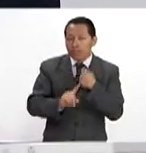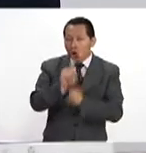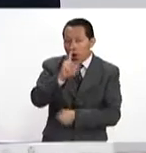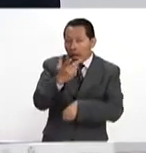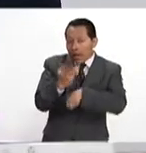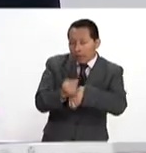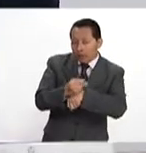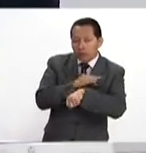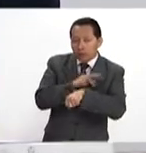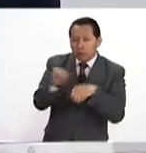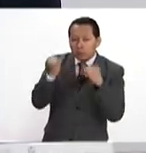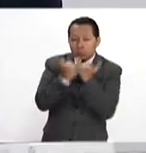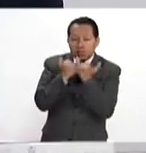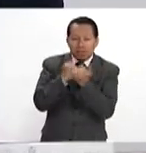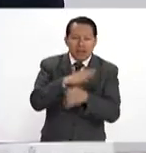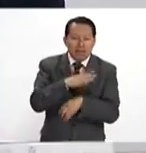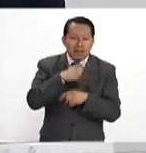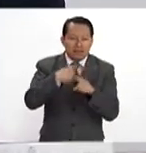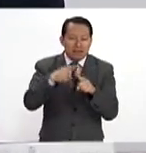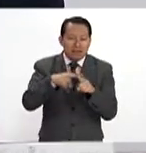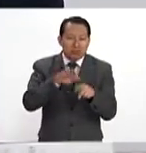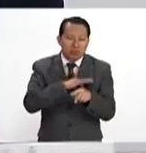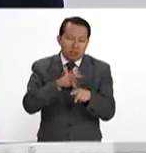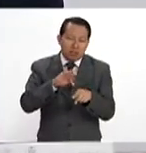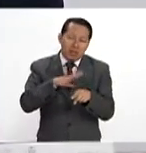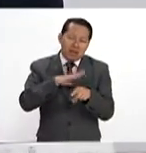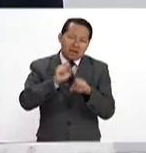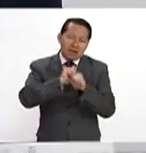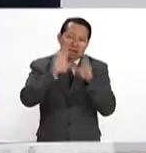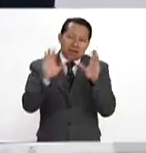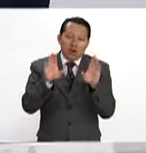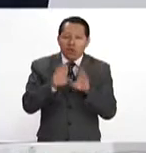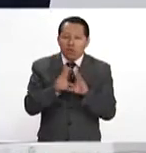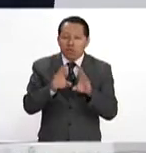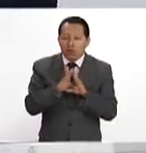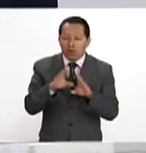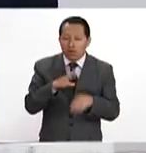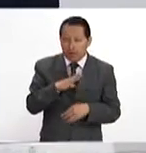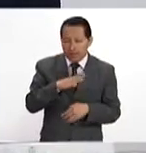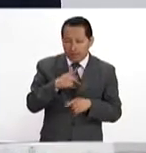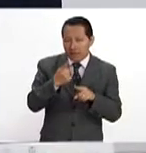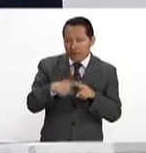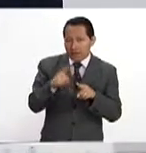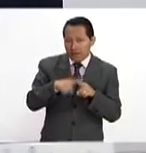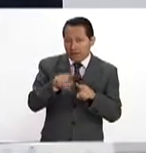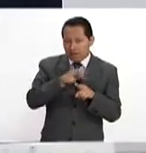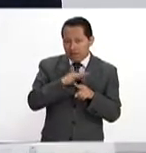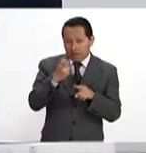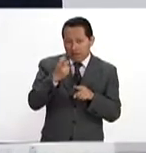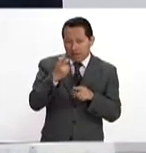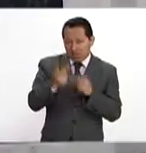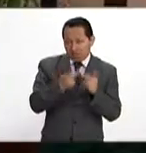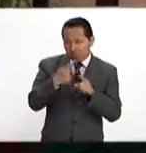se integran muy claramente por parte de los derechohabientes en la propia